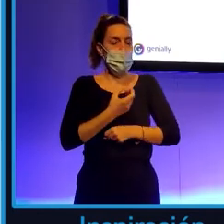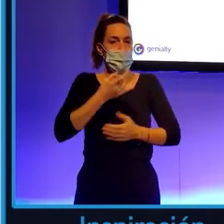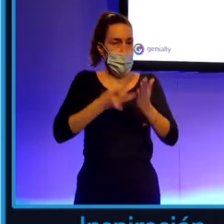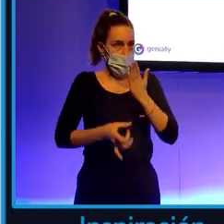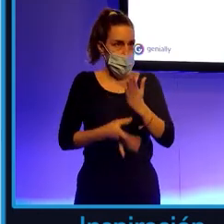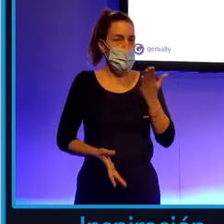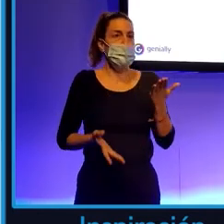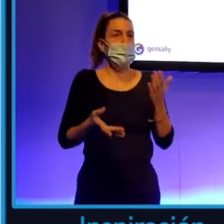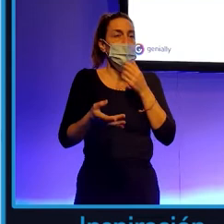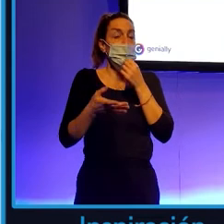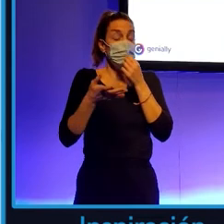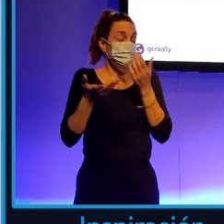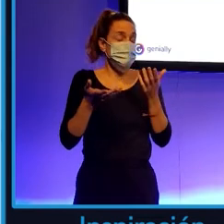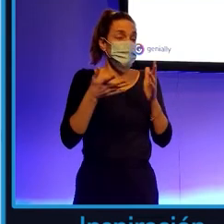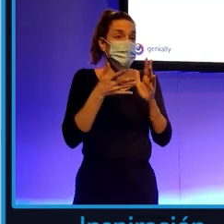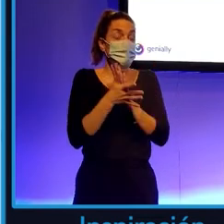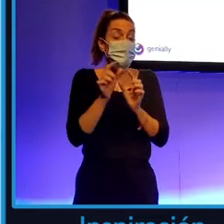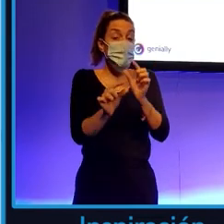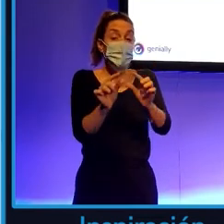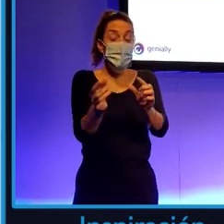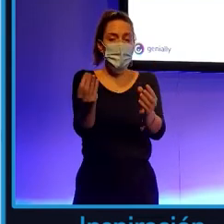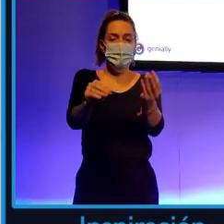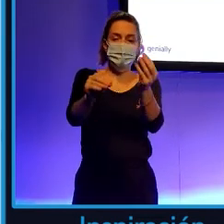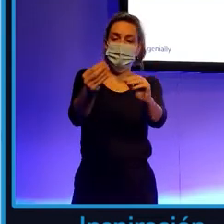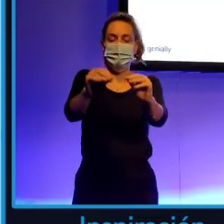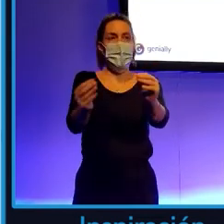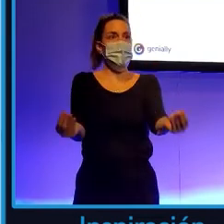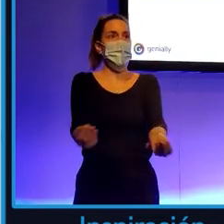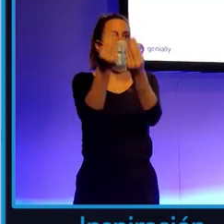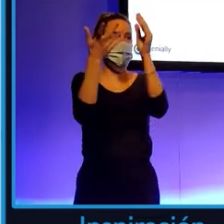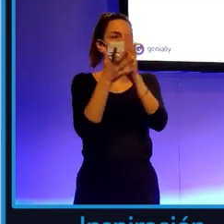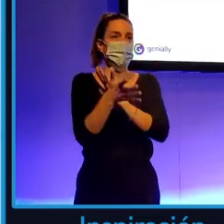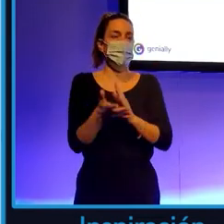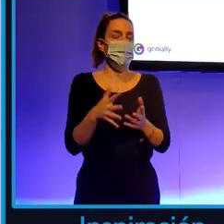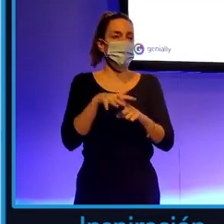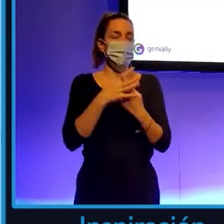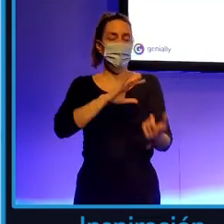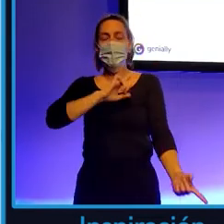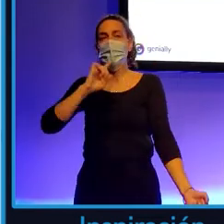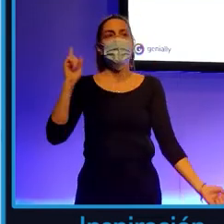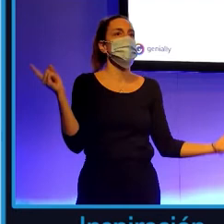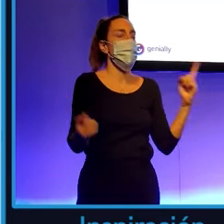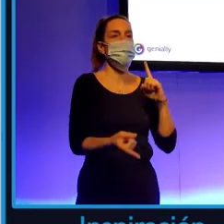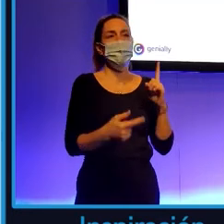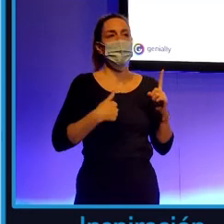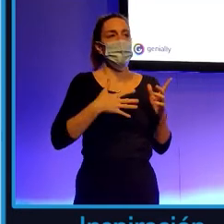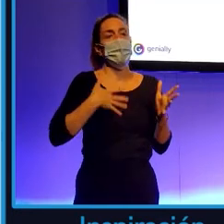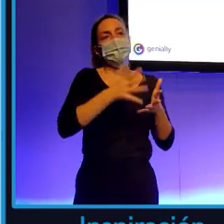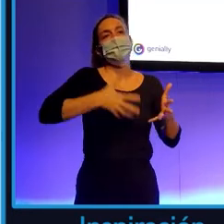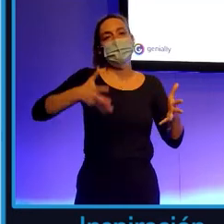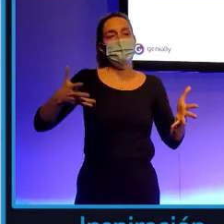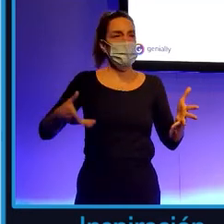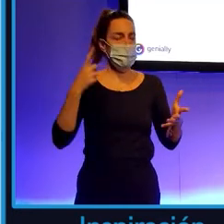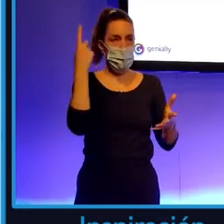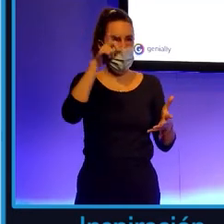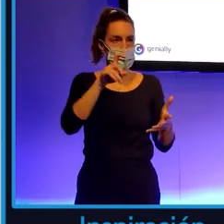encima cada día que pasa son mejores en la situación cambia radicalmente no me quiero enrollar porque esto también afecta al sistema